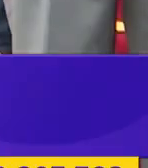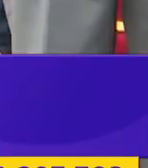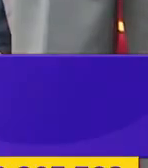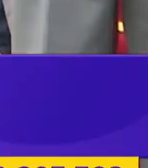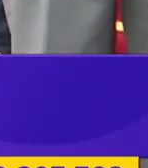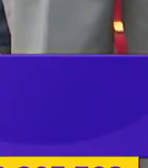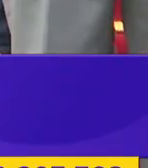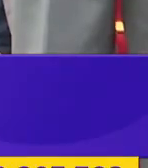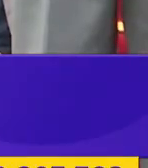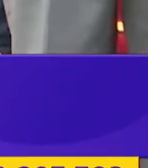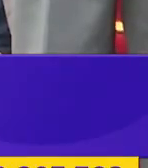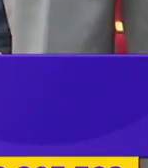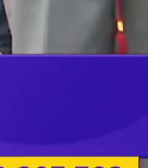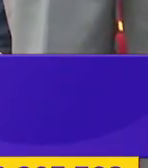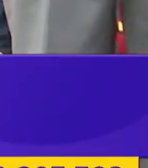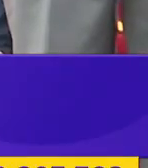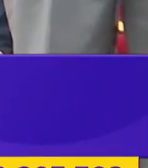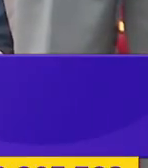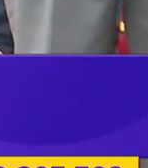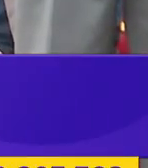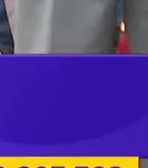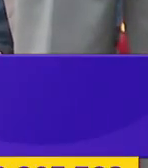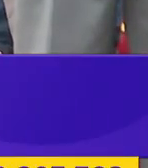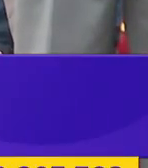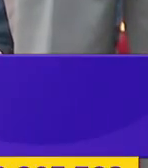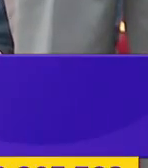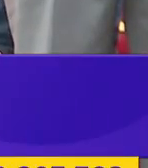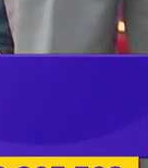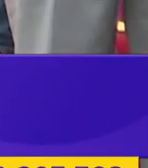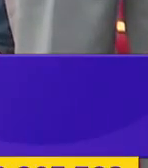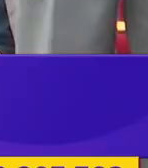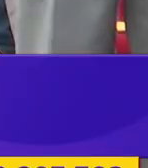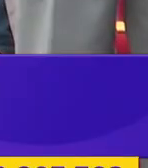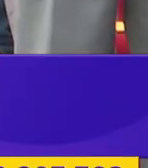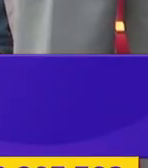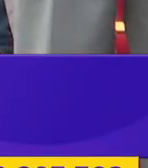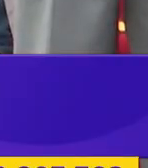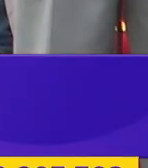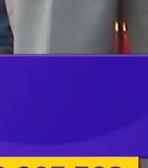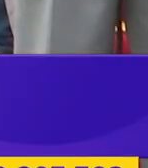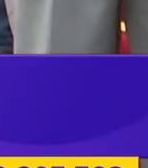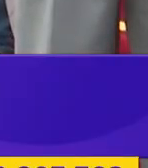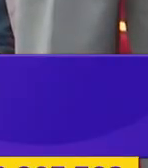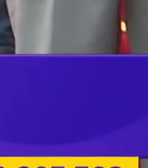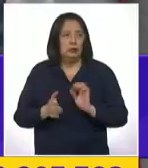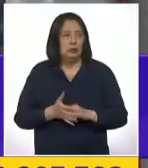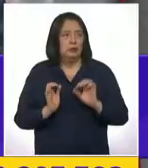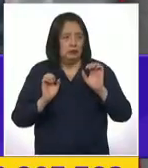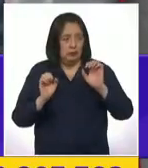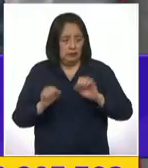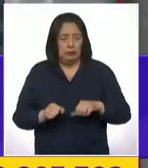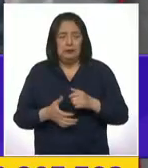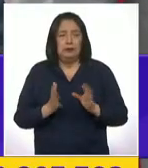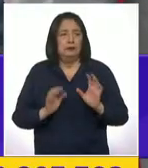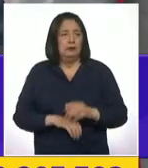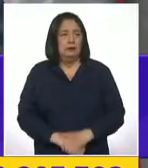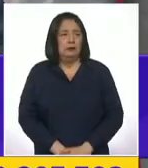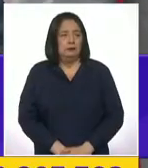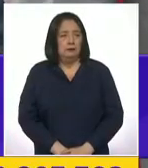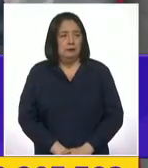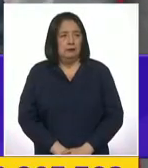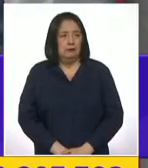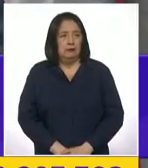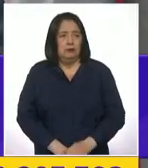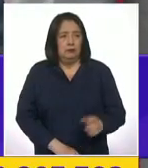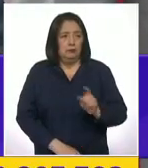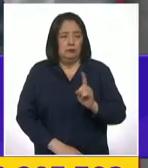sola. La república no se hace. La república se construye. La república se hace.